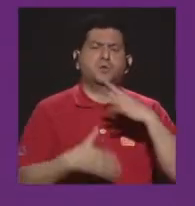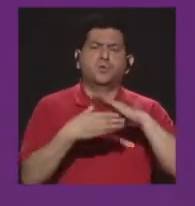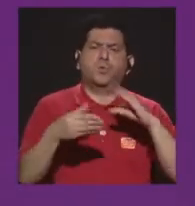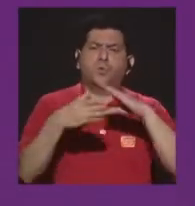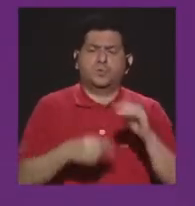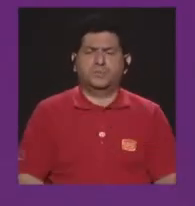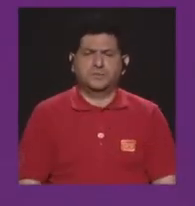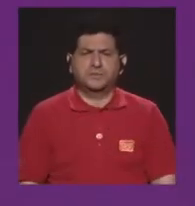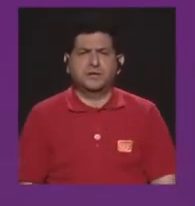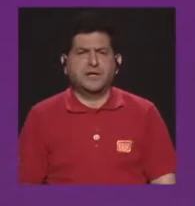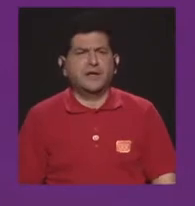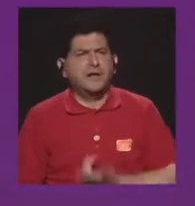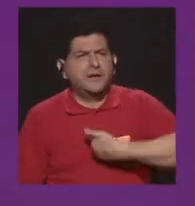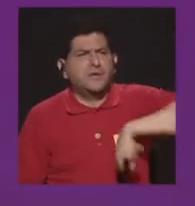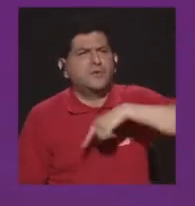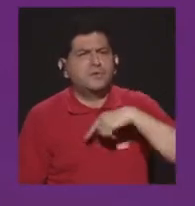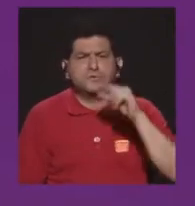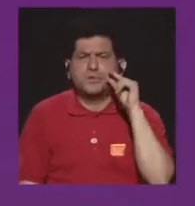hicimos